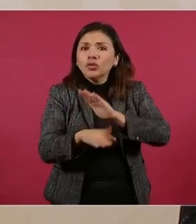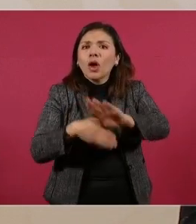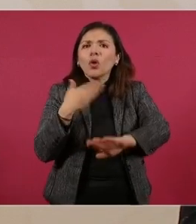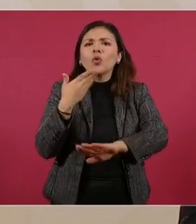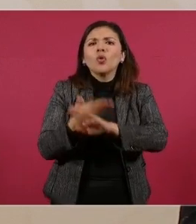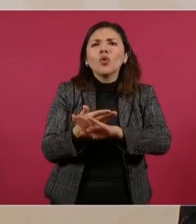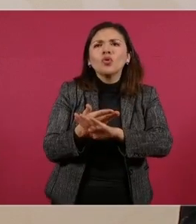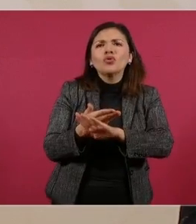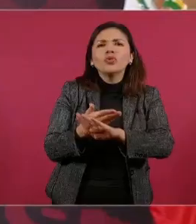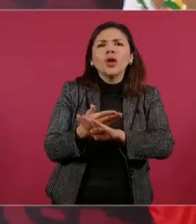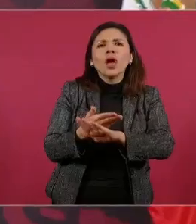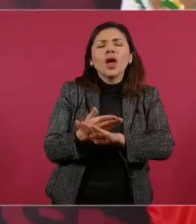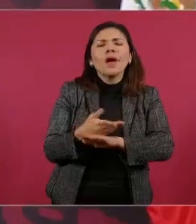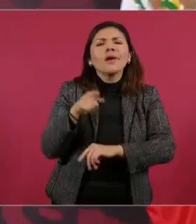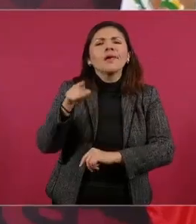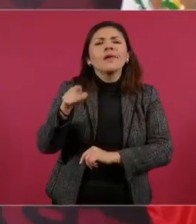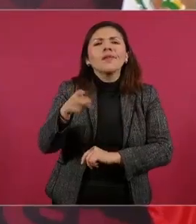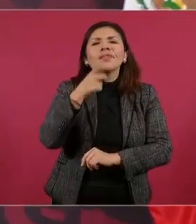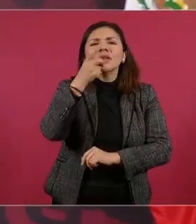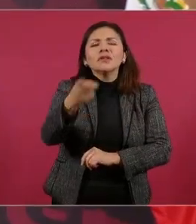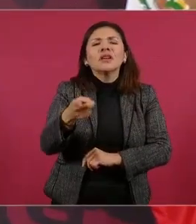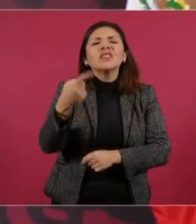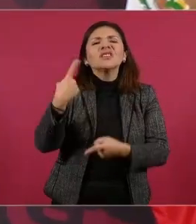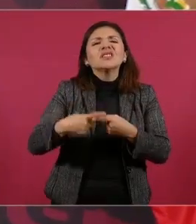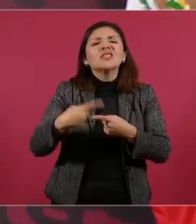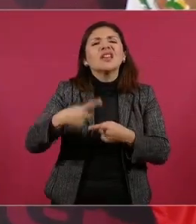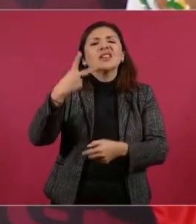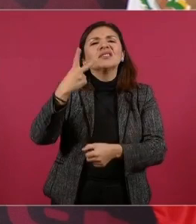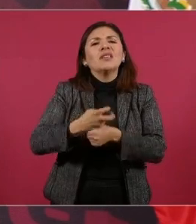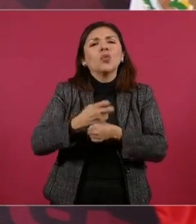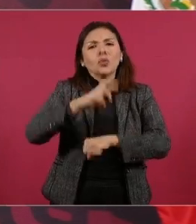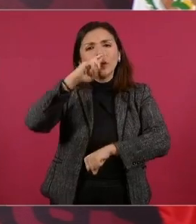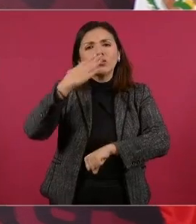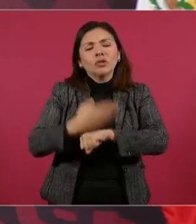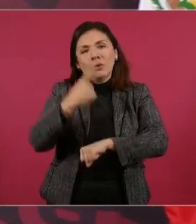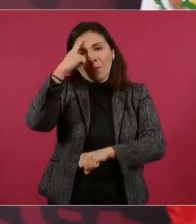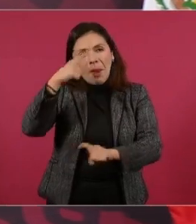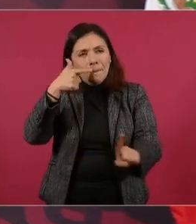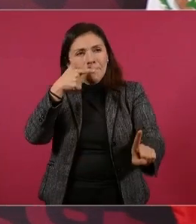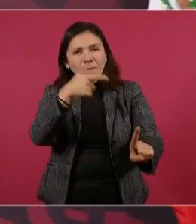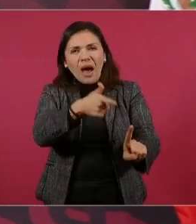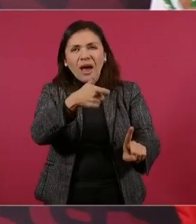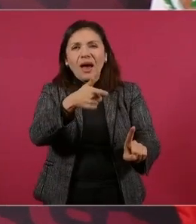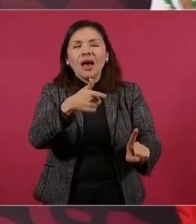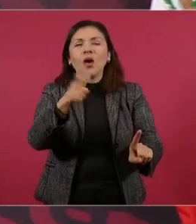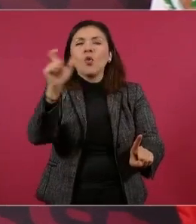contra el presunto segundo tirador en el asesinato de